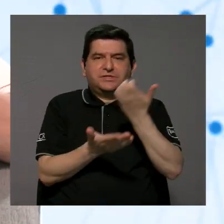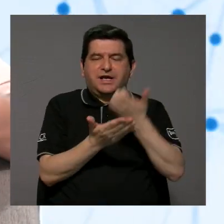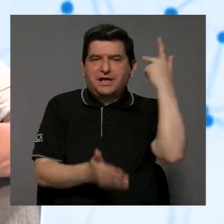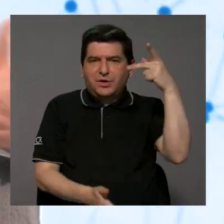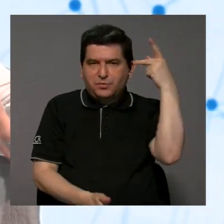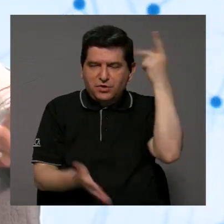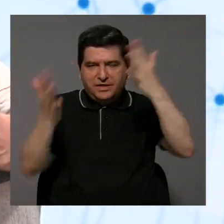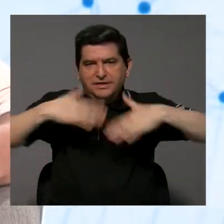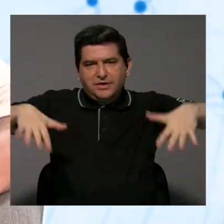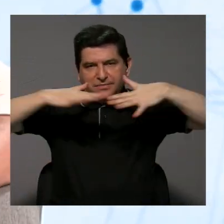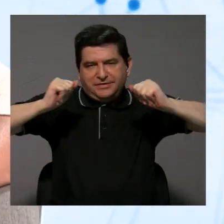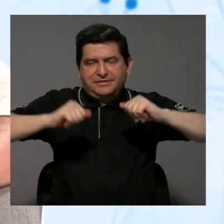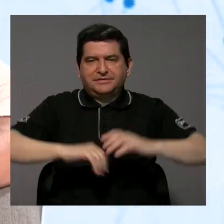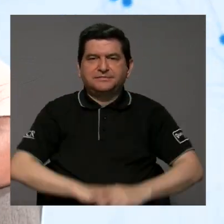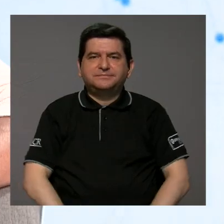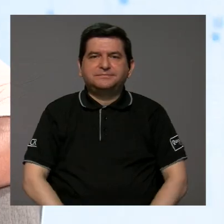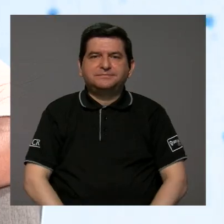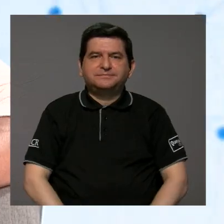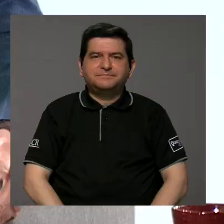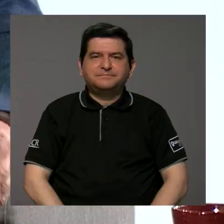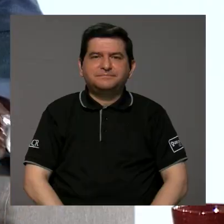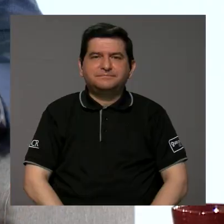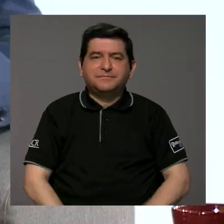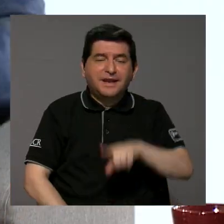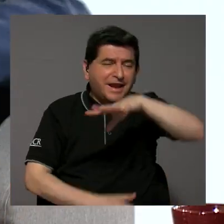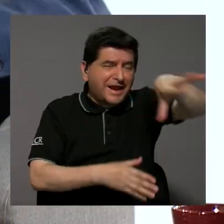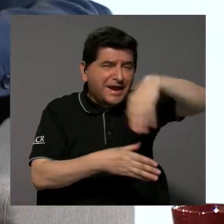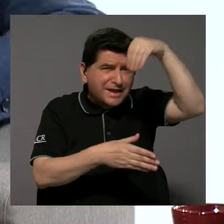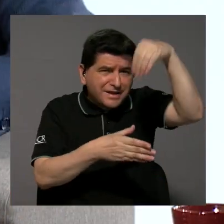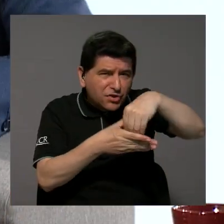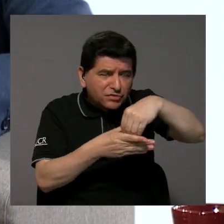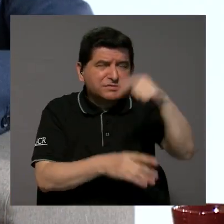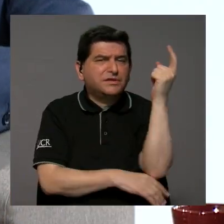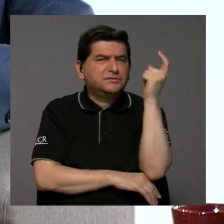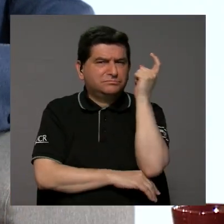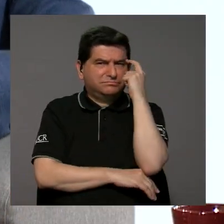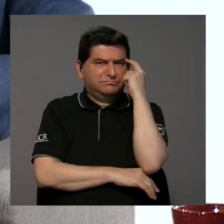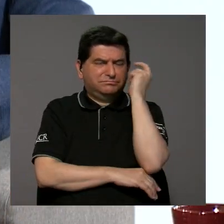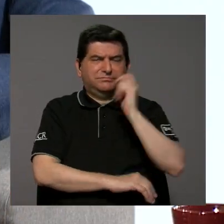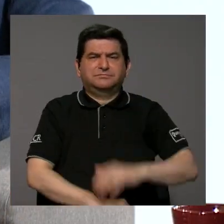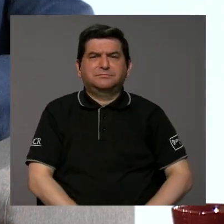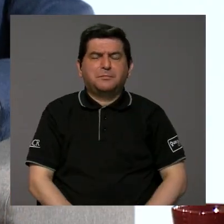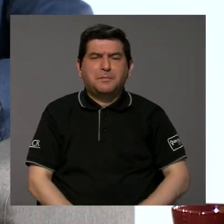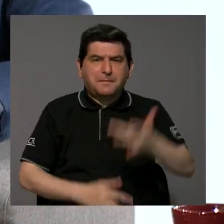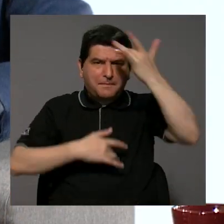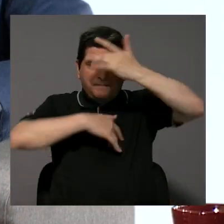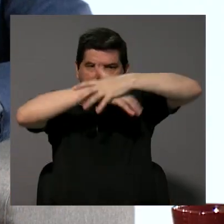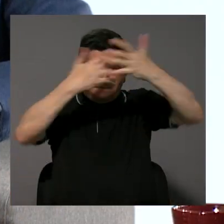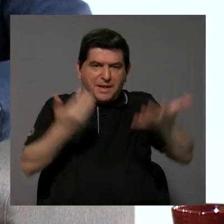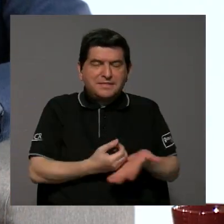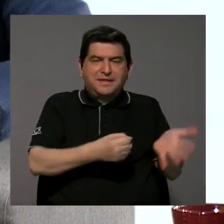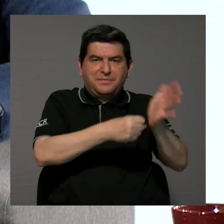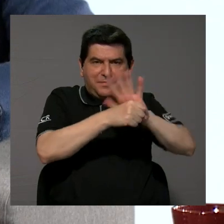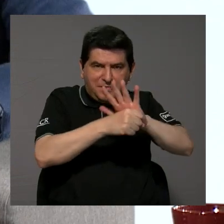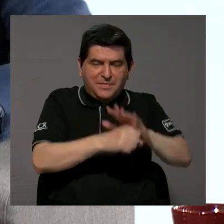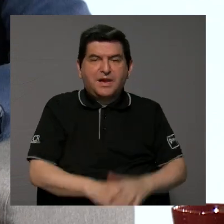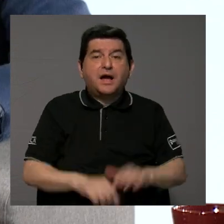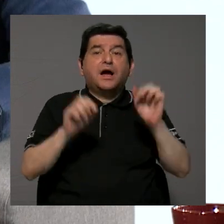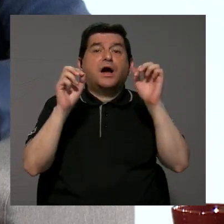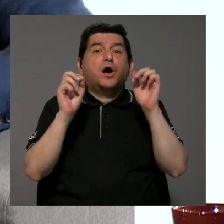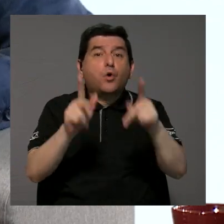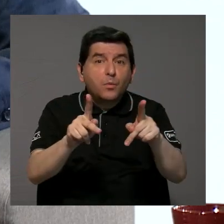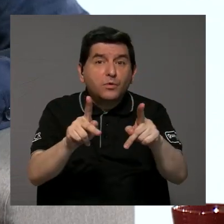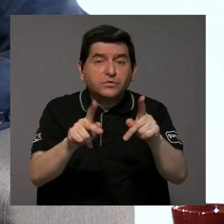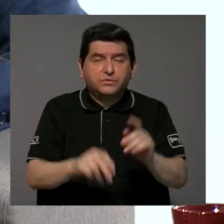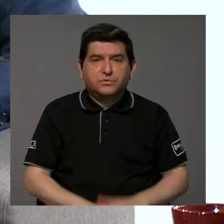social, económica, política y ambiental. En ese contexto podríamos pensar que la pandemia por la COVID-19